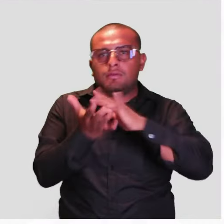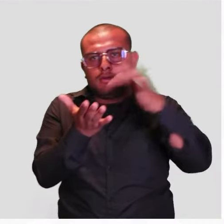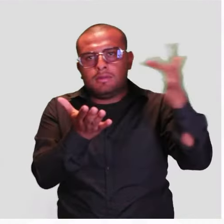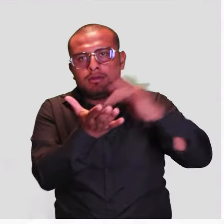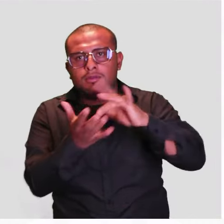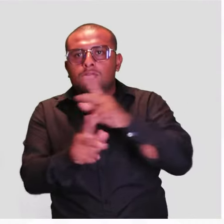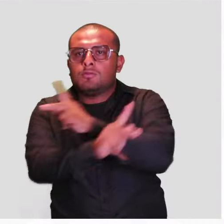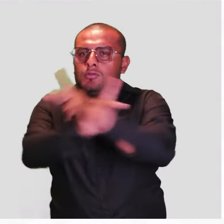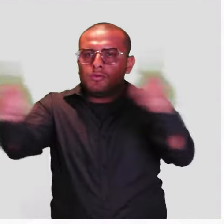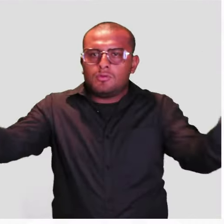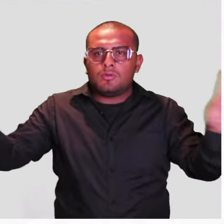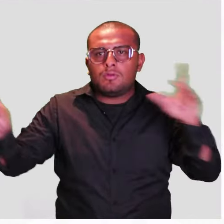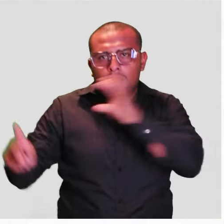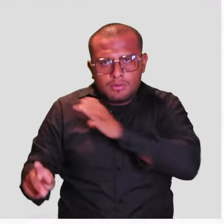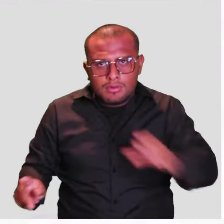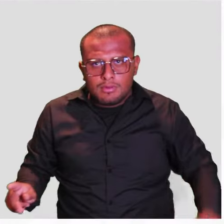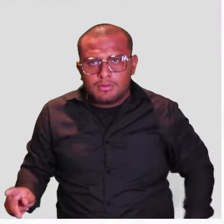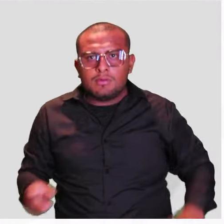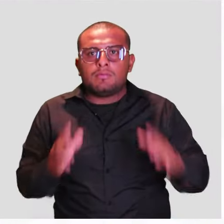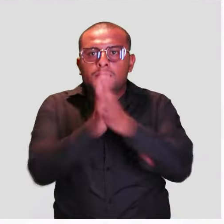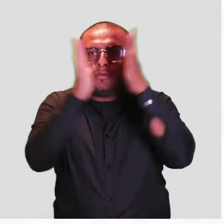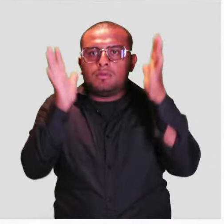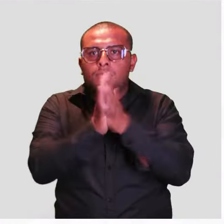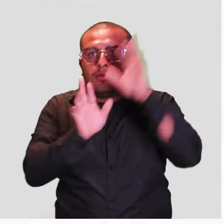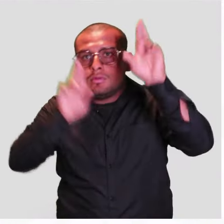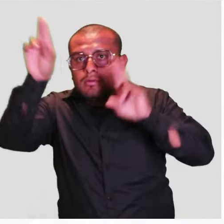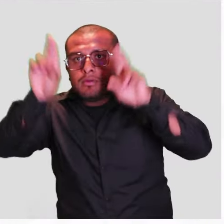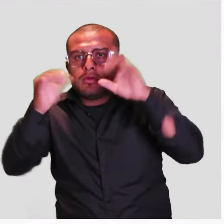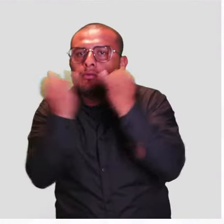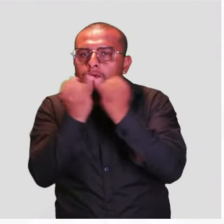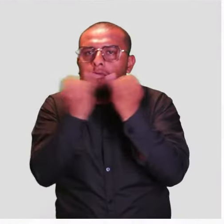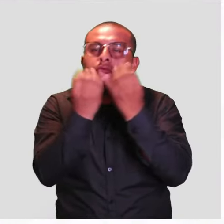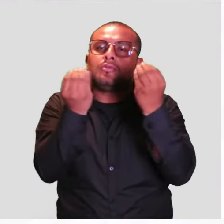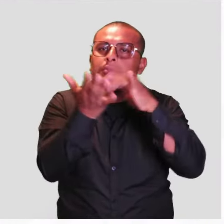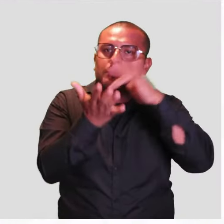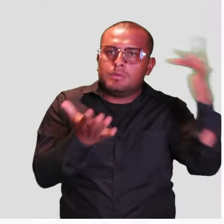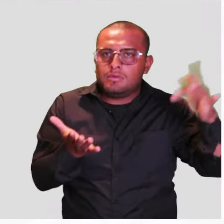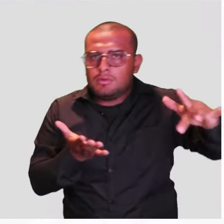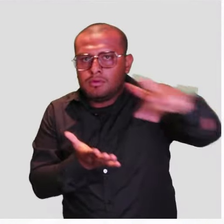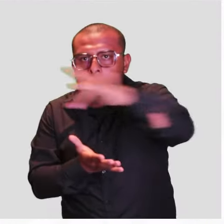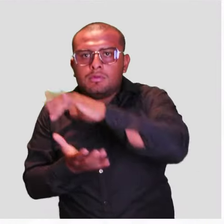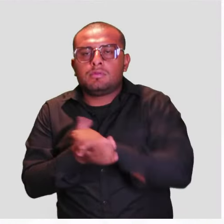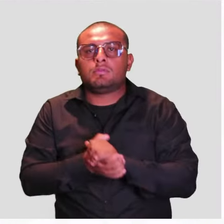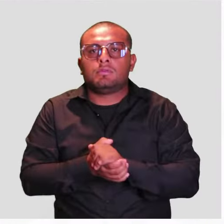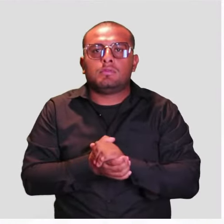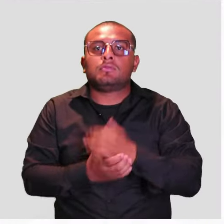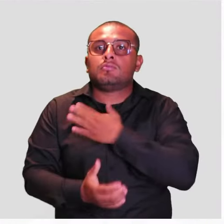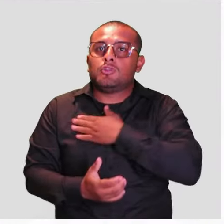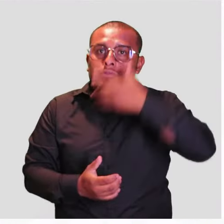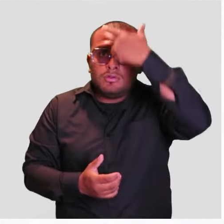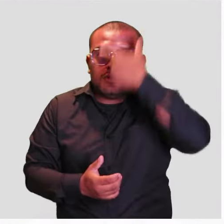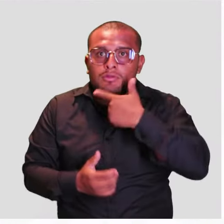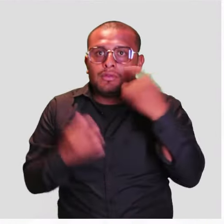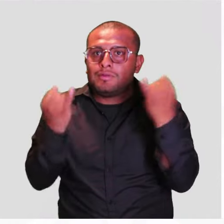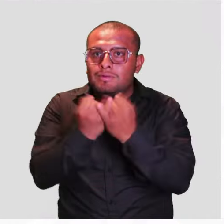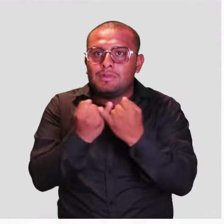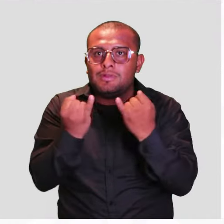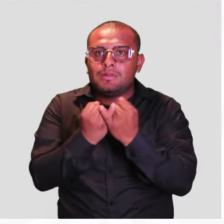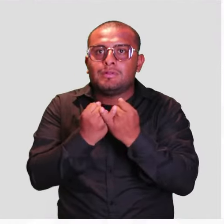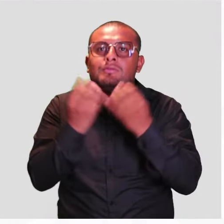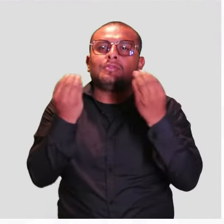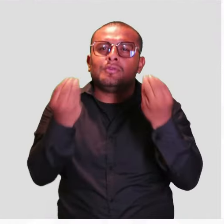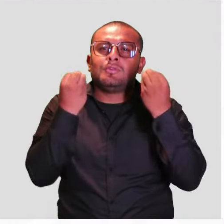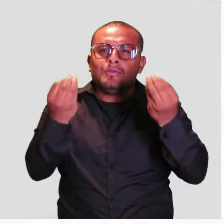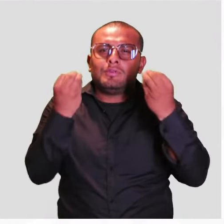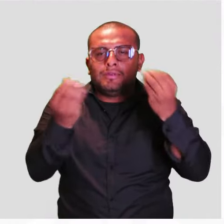que se tomaron el tiempo de participar en este ejercicio democrático. Muchísimas gracias, muy buenas noches. Y también agradecemos todo el